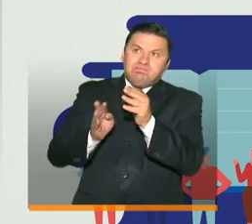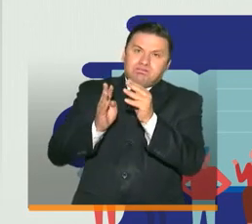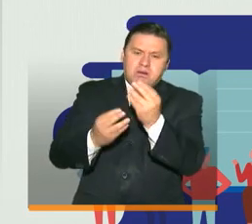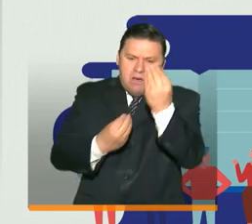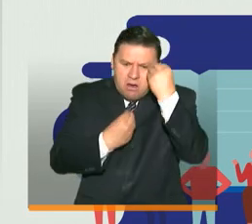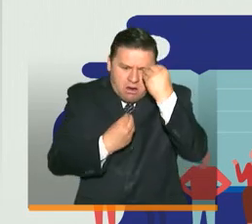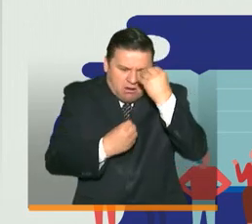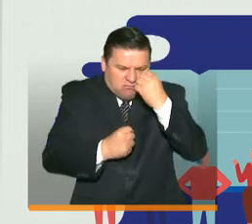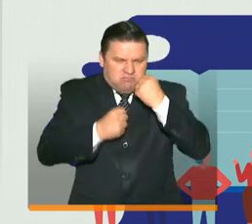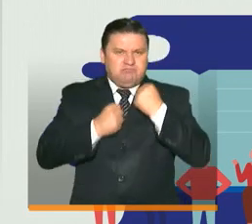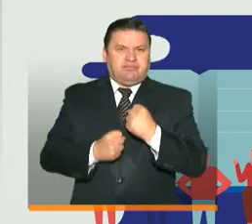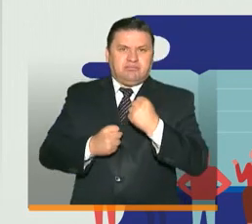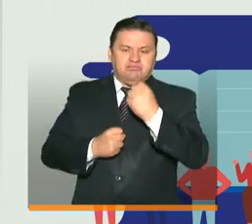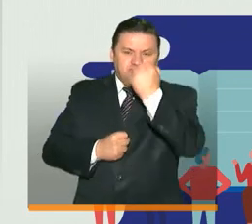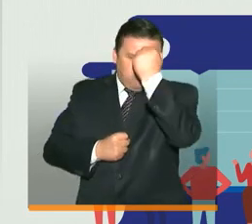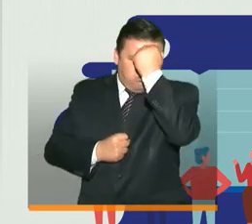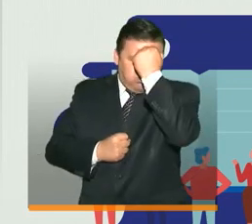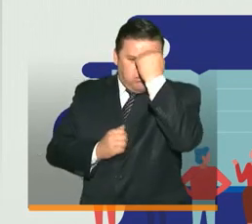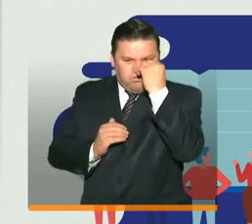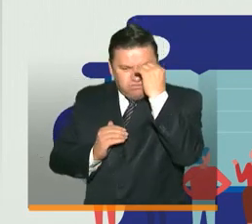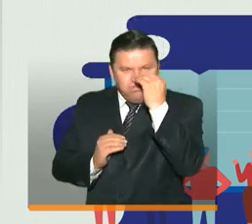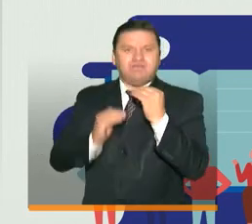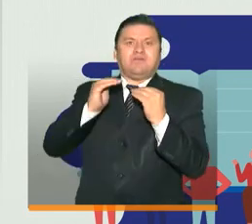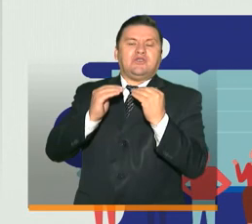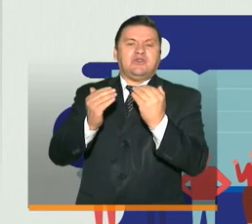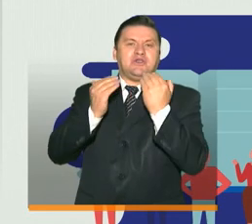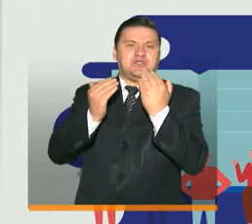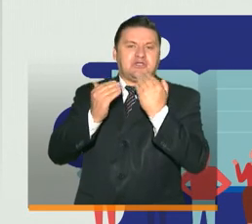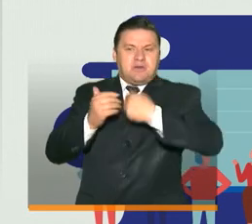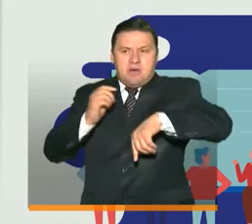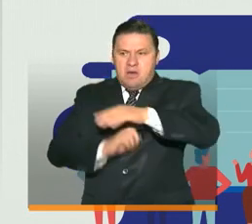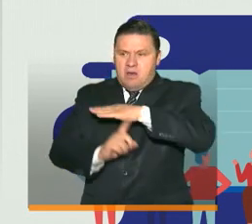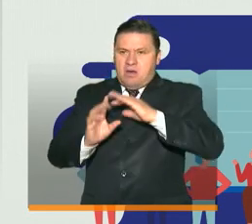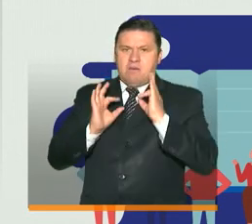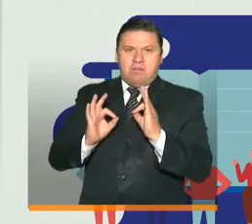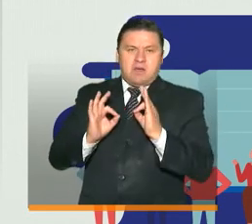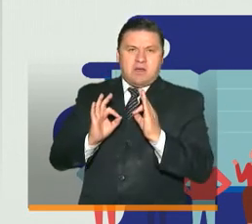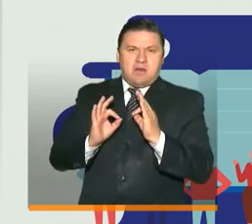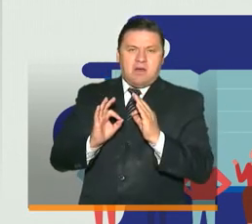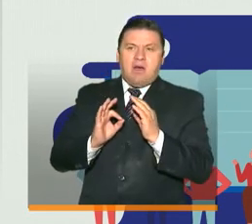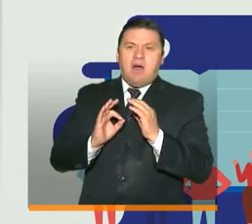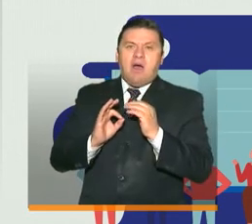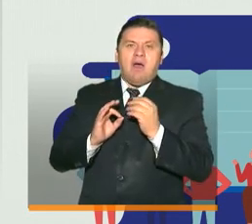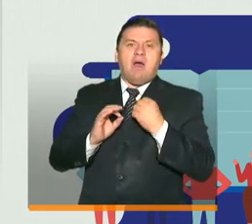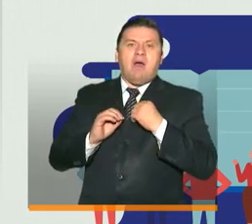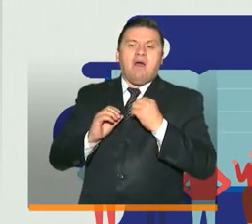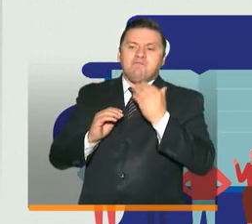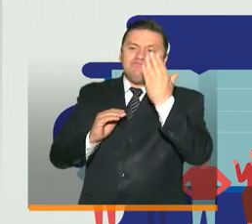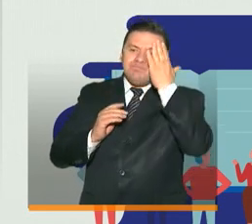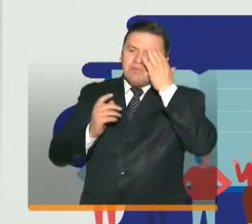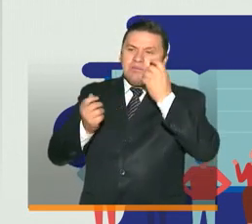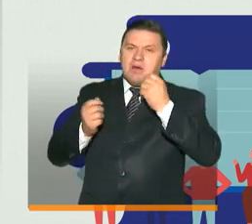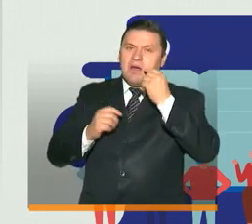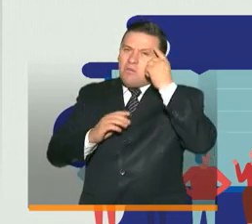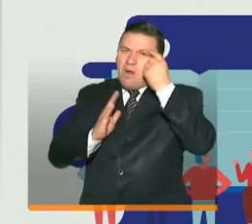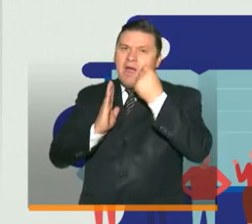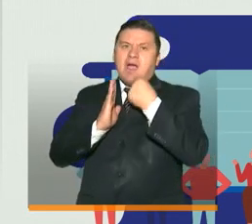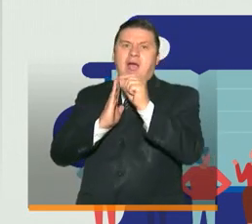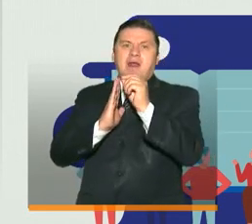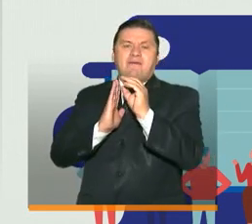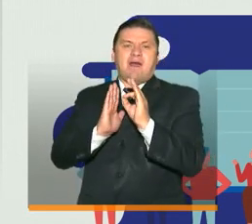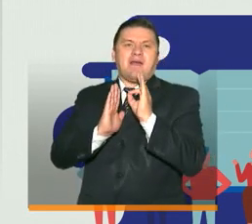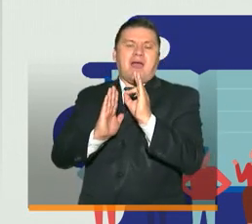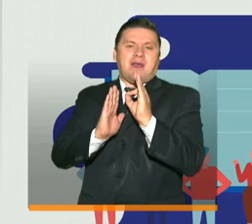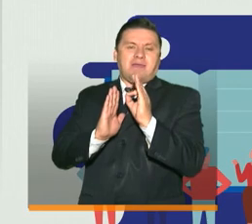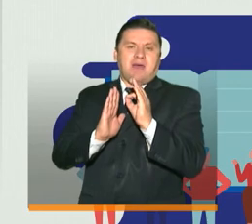los acompañen, que los les permitan tener entornos altamente cualificados, y a eso se debe que los programas que estamos teniendo